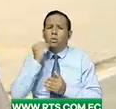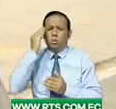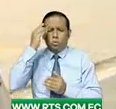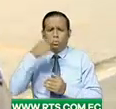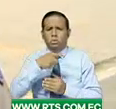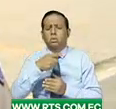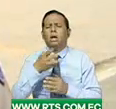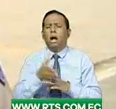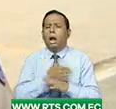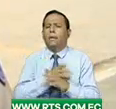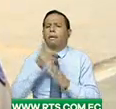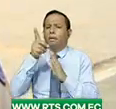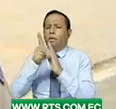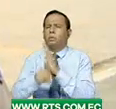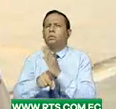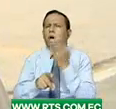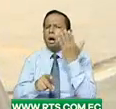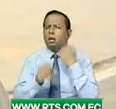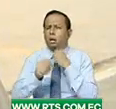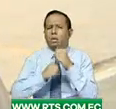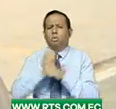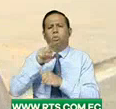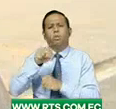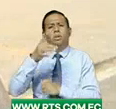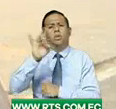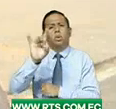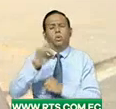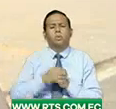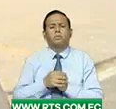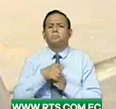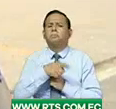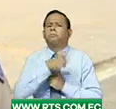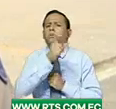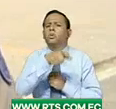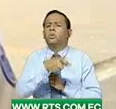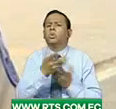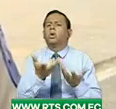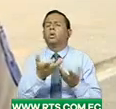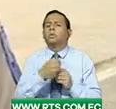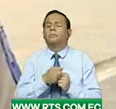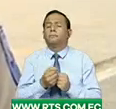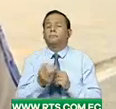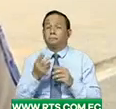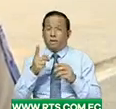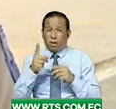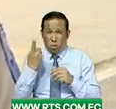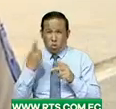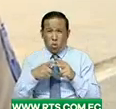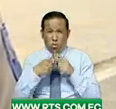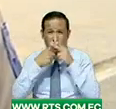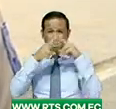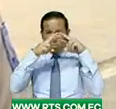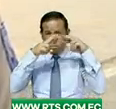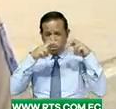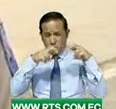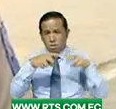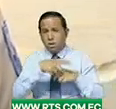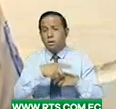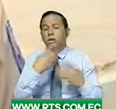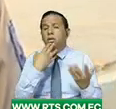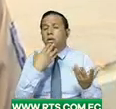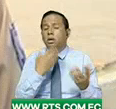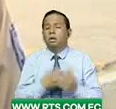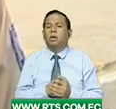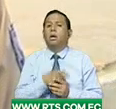antecedentes penales cerca del año 2018. Este ciudadano, según las primeras indagaciones que tenemos, habría